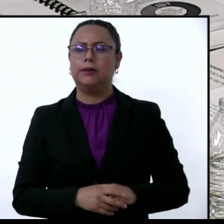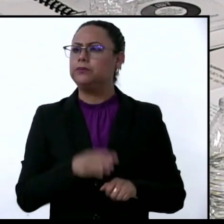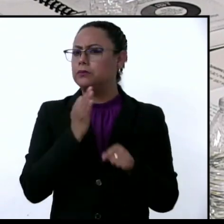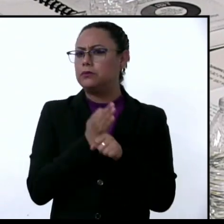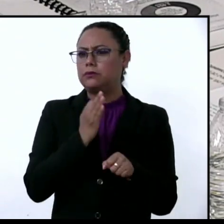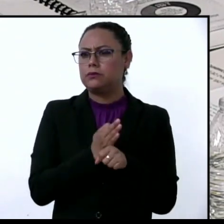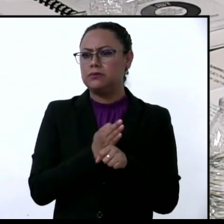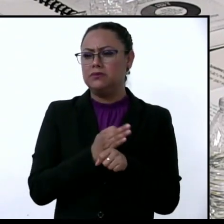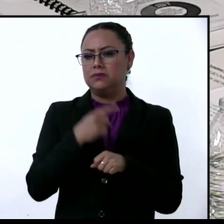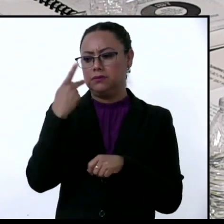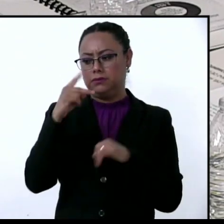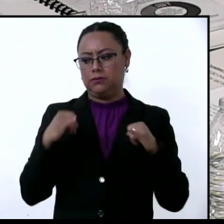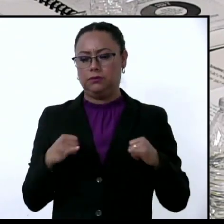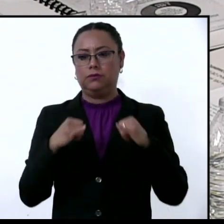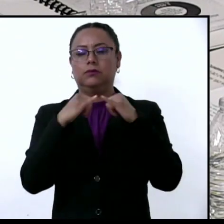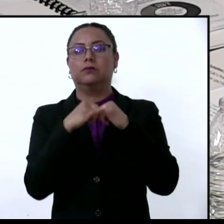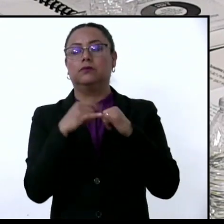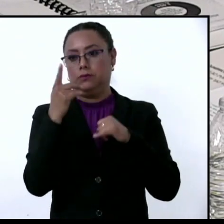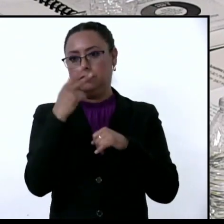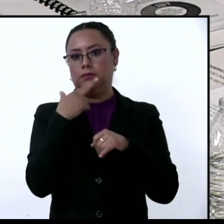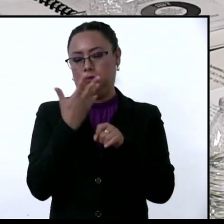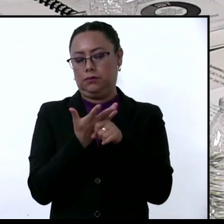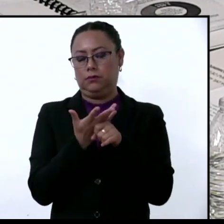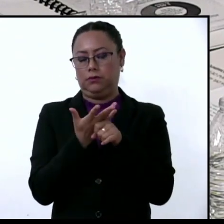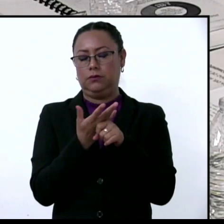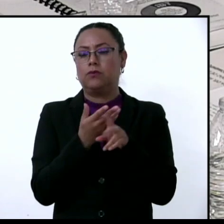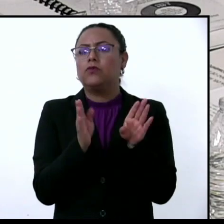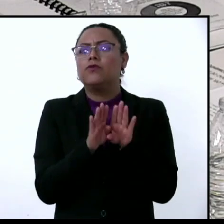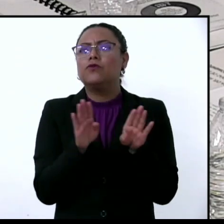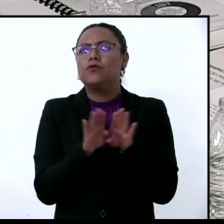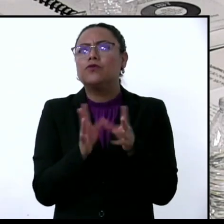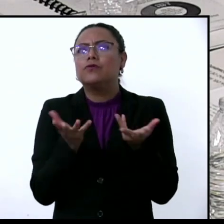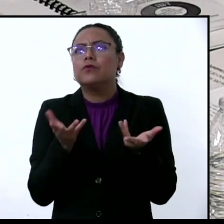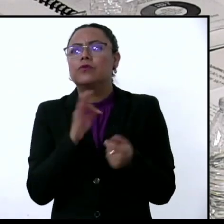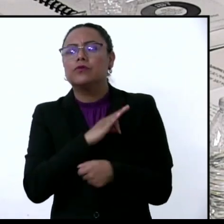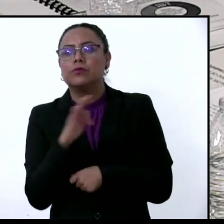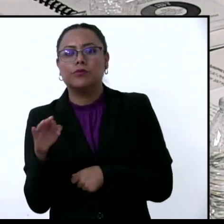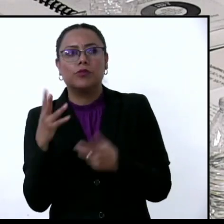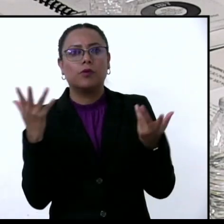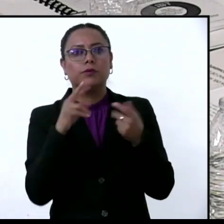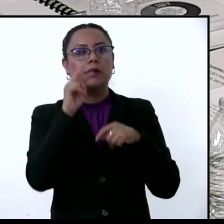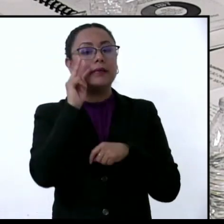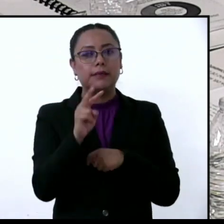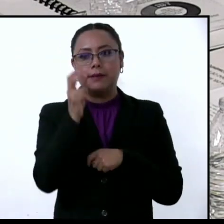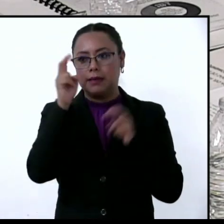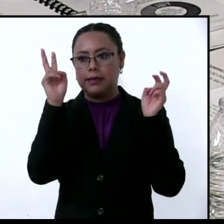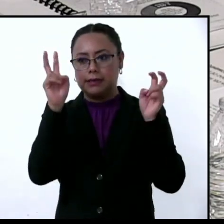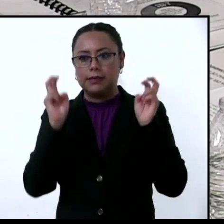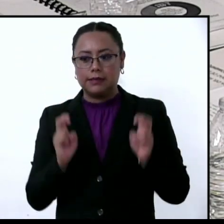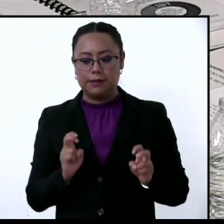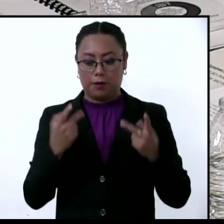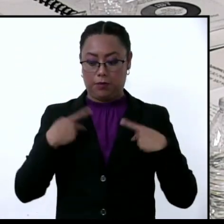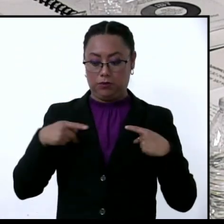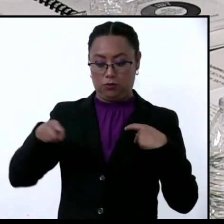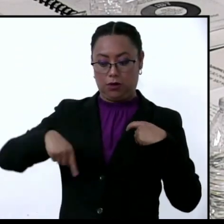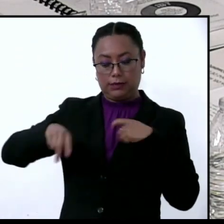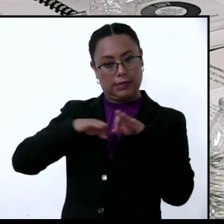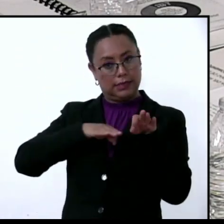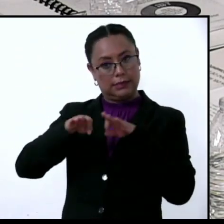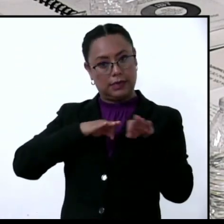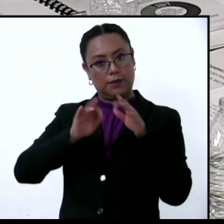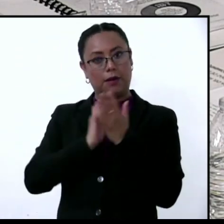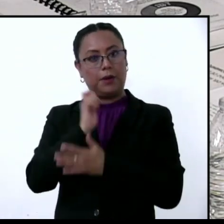manera la dependencia a su cargo ha podido visibilizar este tema, el de las personas trabajadoras